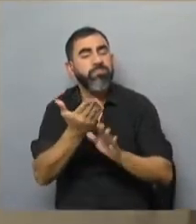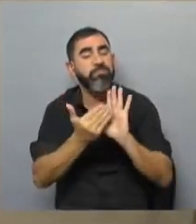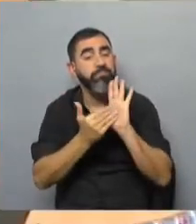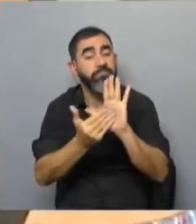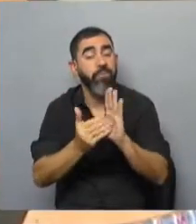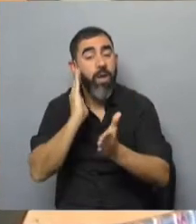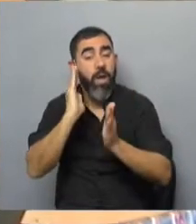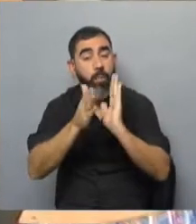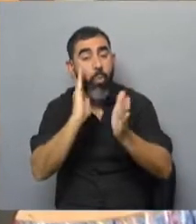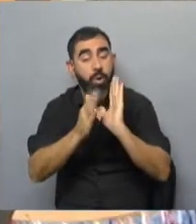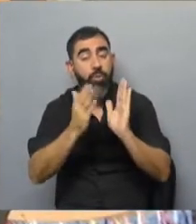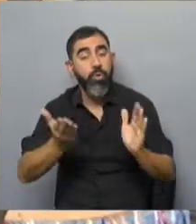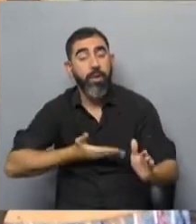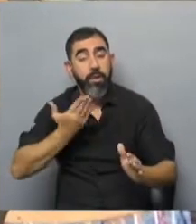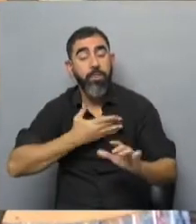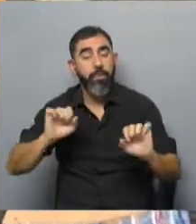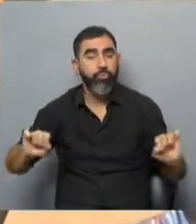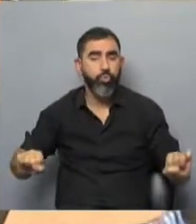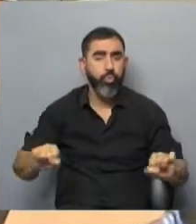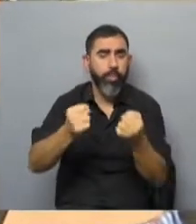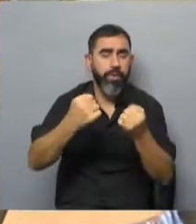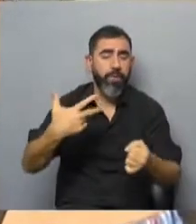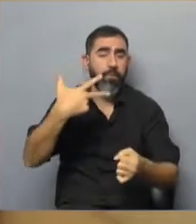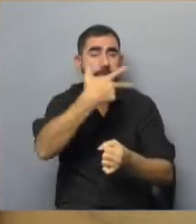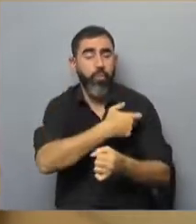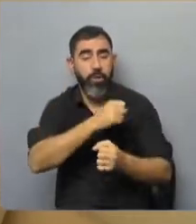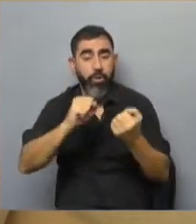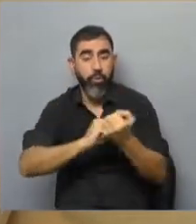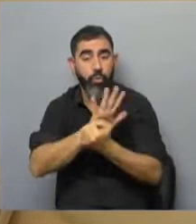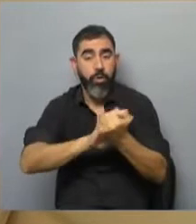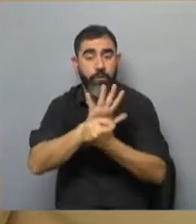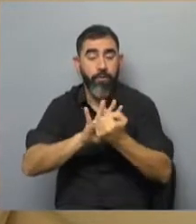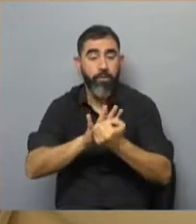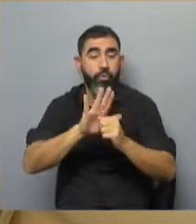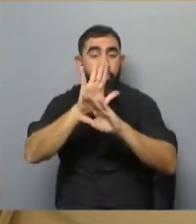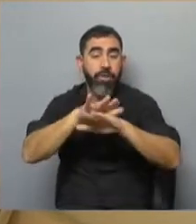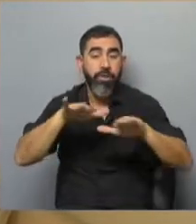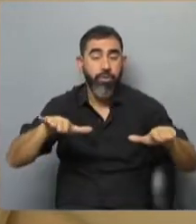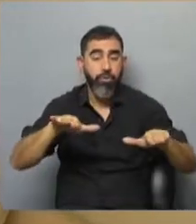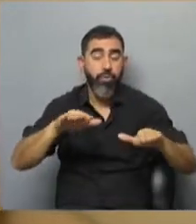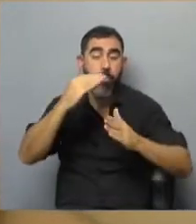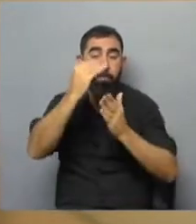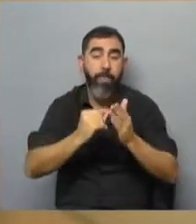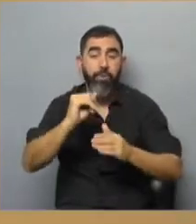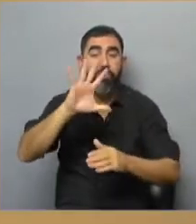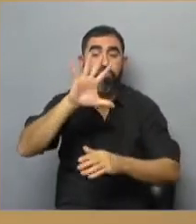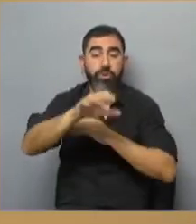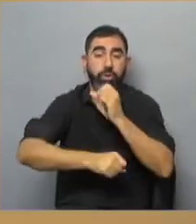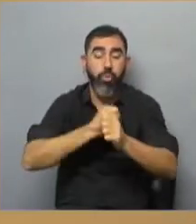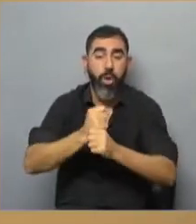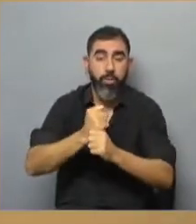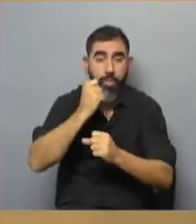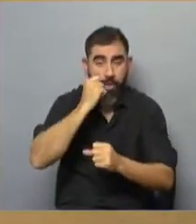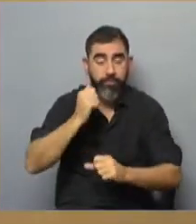un abogado donde se reclama la suspensión de la vacunación contra el COVID-19 en niños menores de 5 años. En